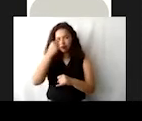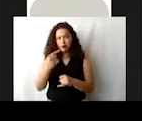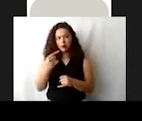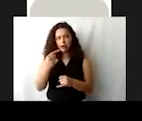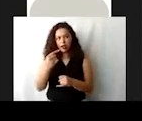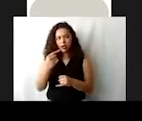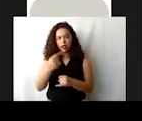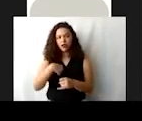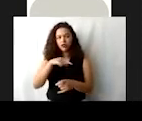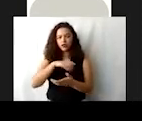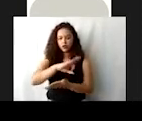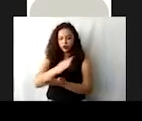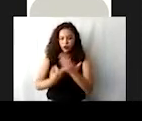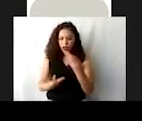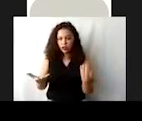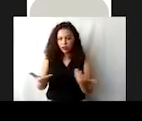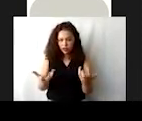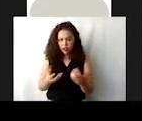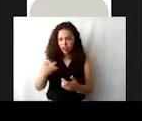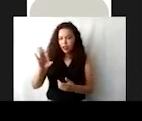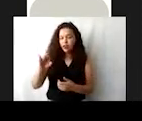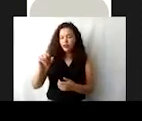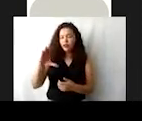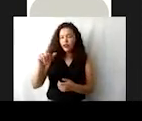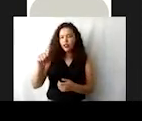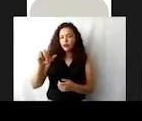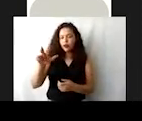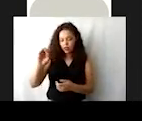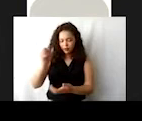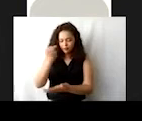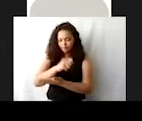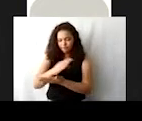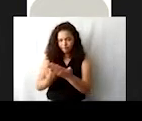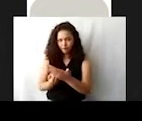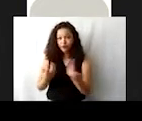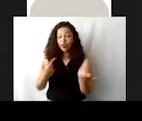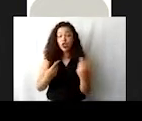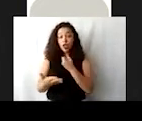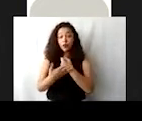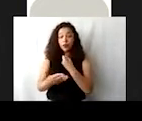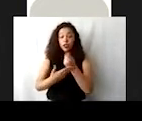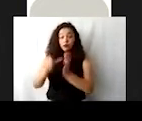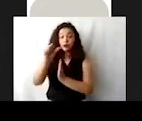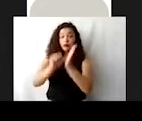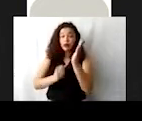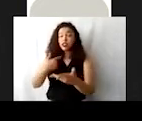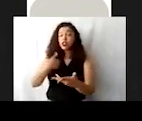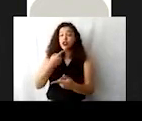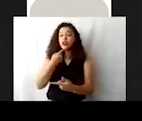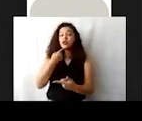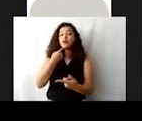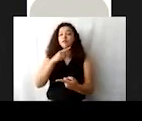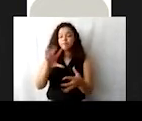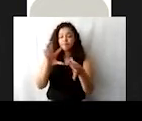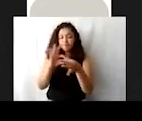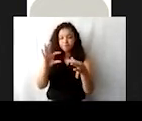poder facturar. Entonces, dentro del mes siguiente en el que tenga yo la obligación de presentar declaraciones periódicas,